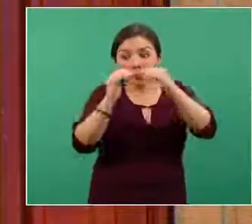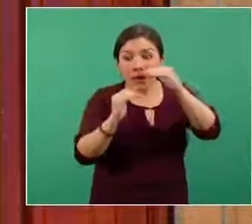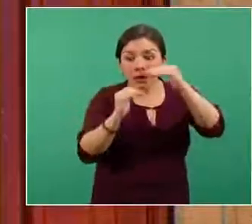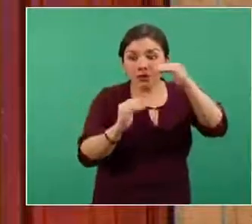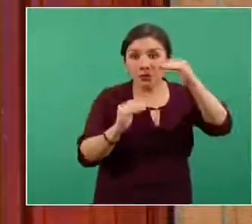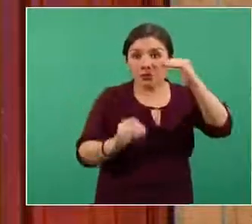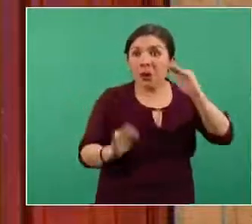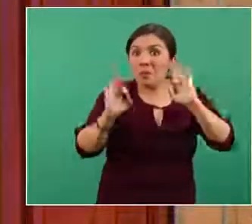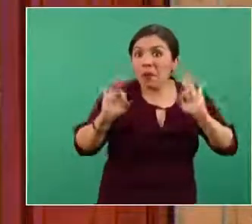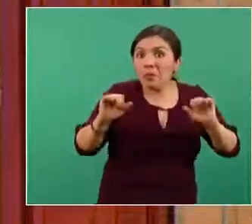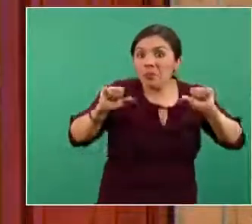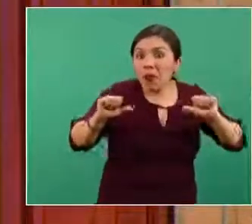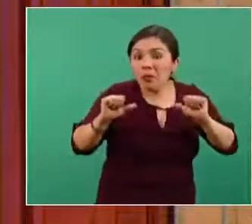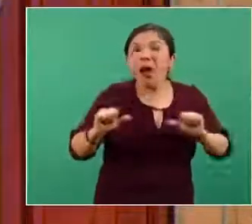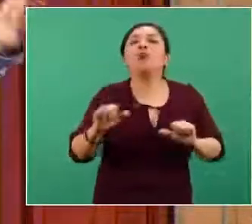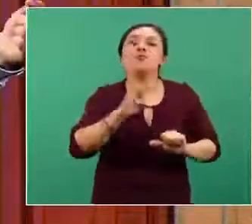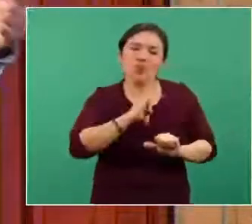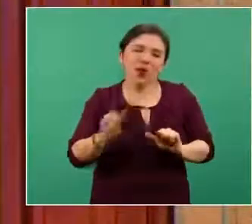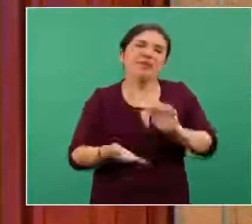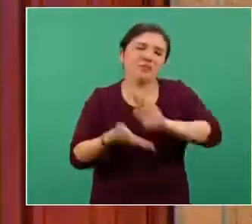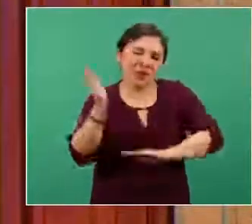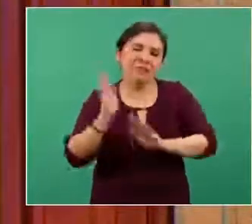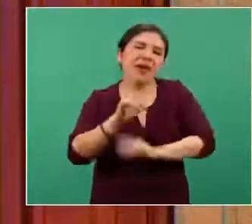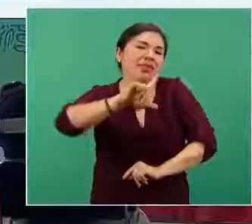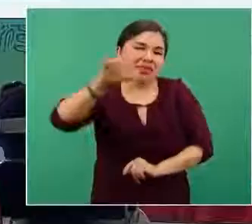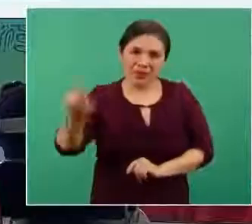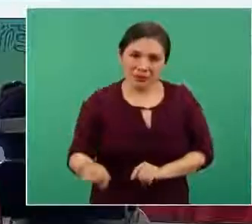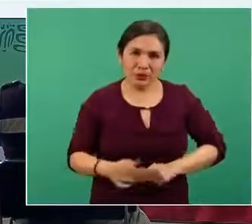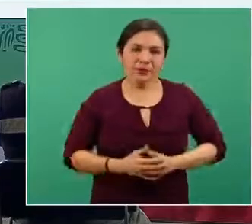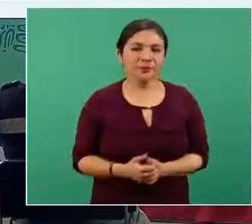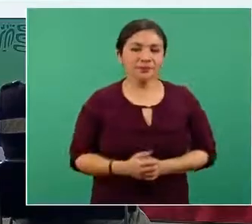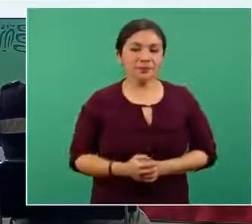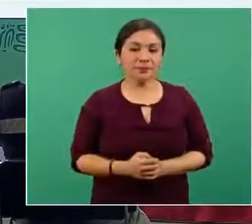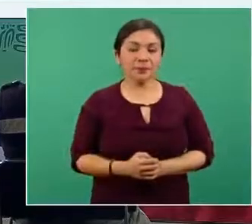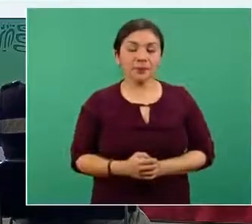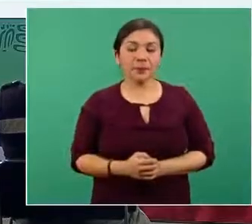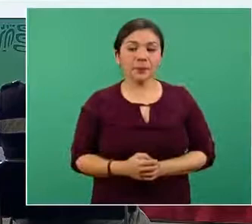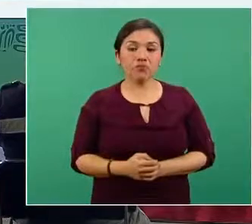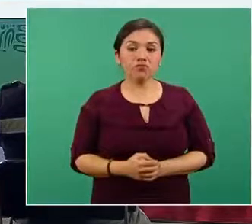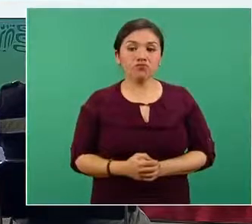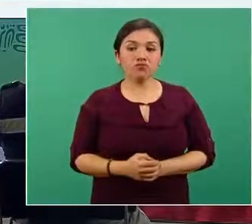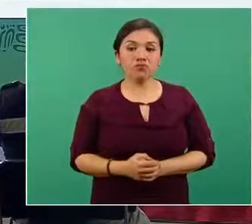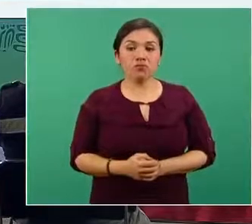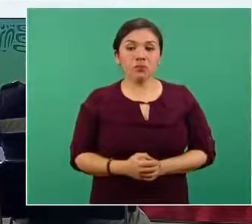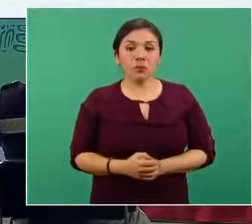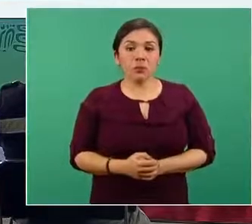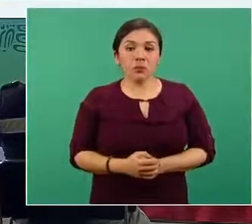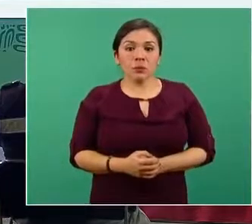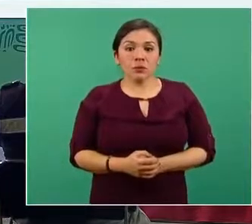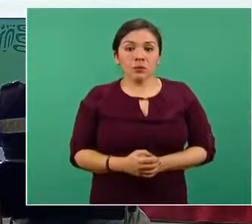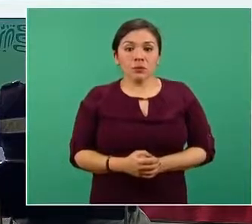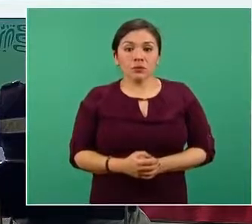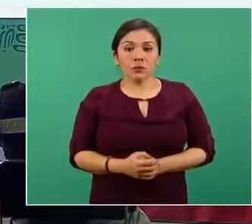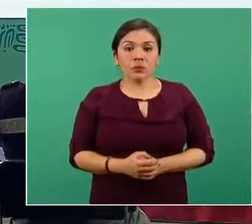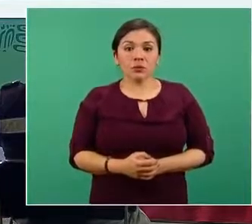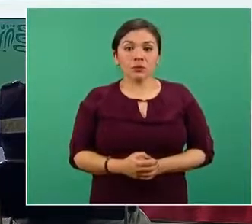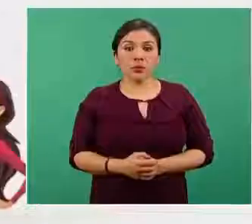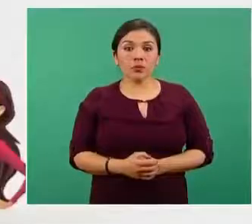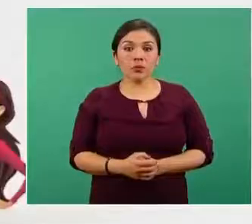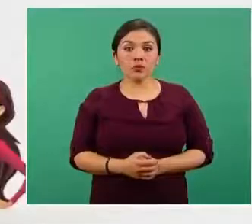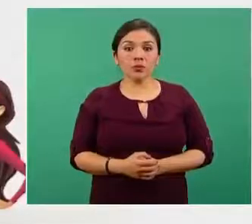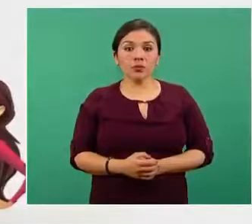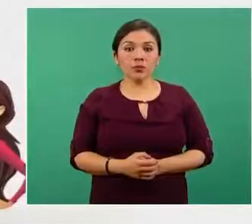una disminución del riesgo importante. Si vemos la siguiente diapositiva, cerramos con los últimos 5 recomendaciones: que